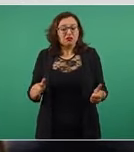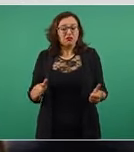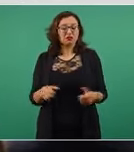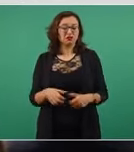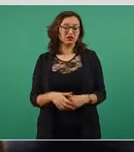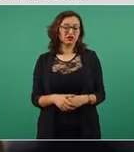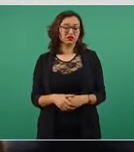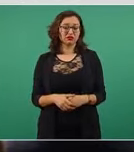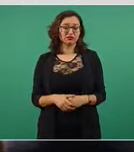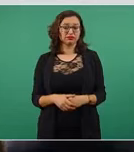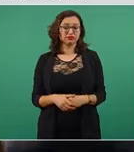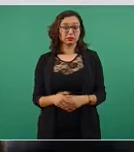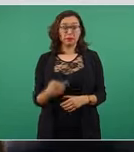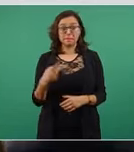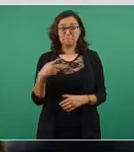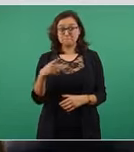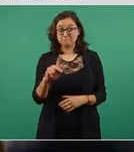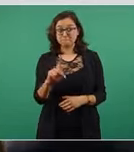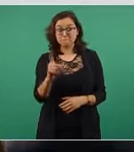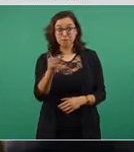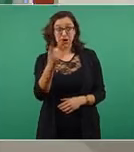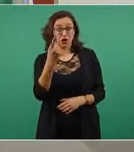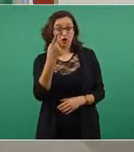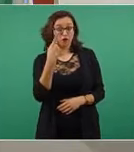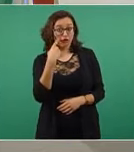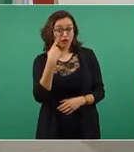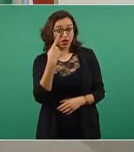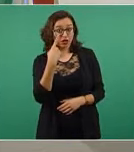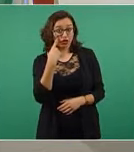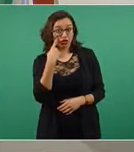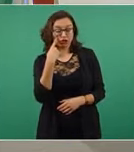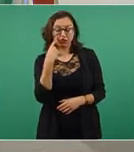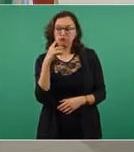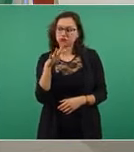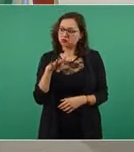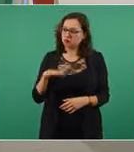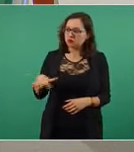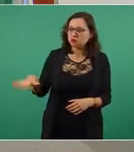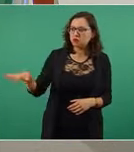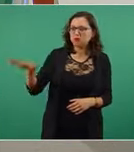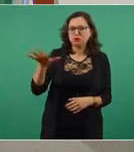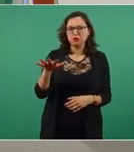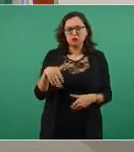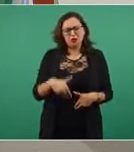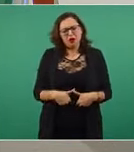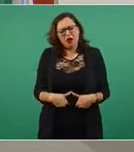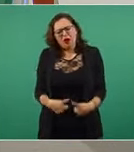Pero si estos hambrientos dejan de serlo,